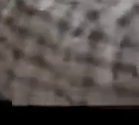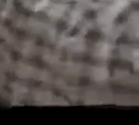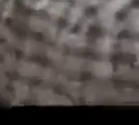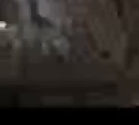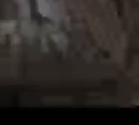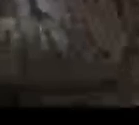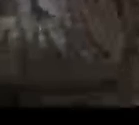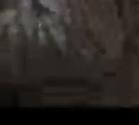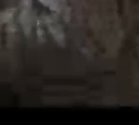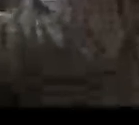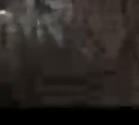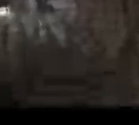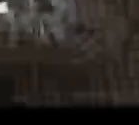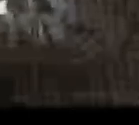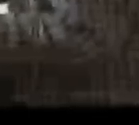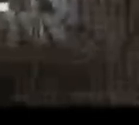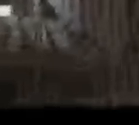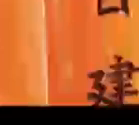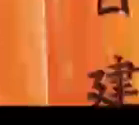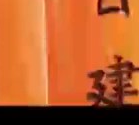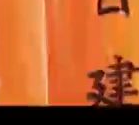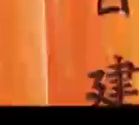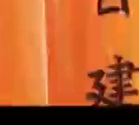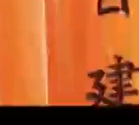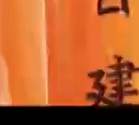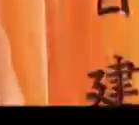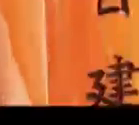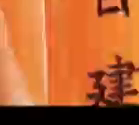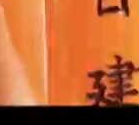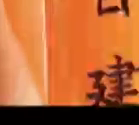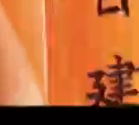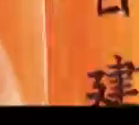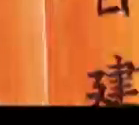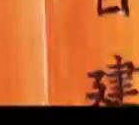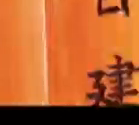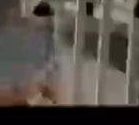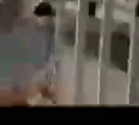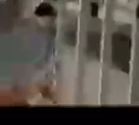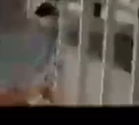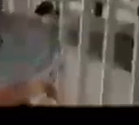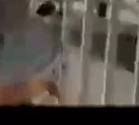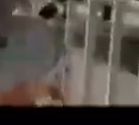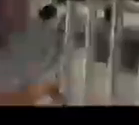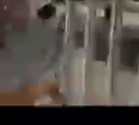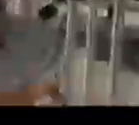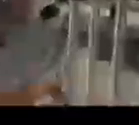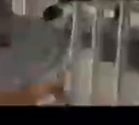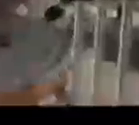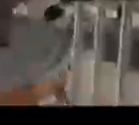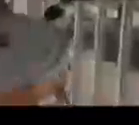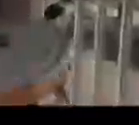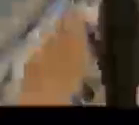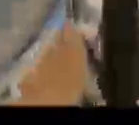Sencilla melodía que al cantar la grita el corazón.